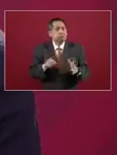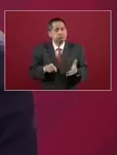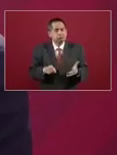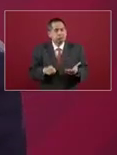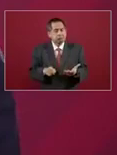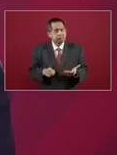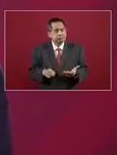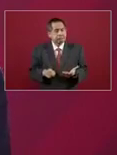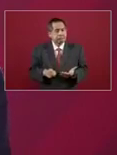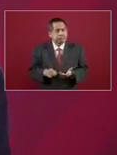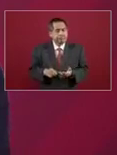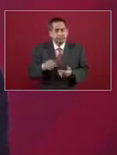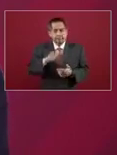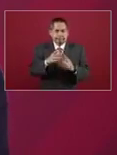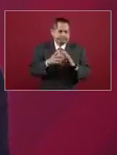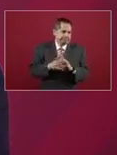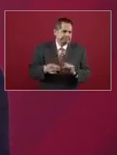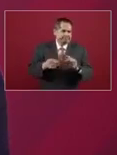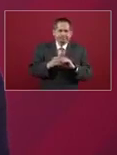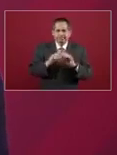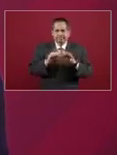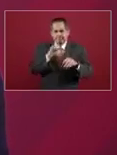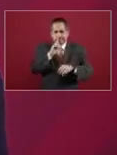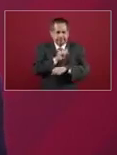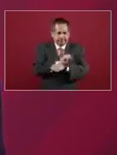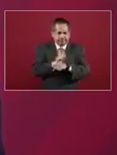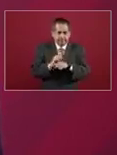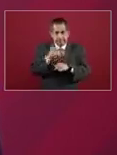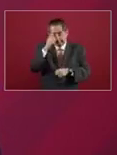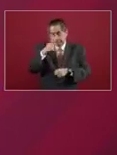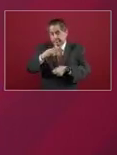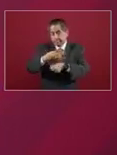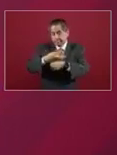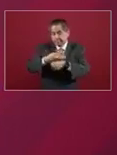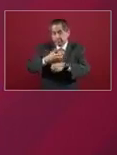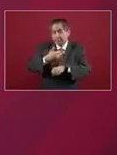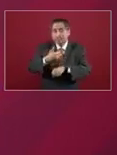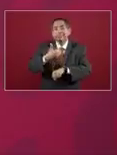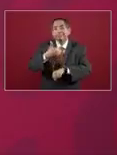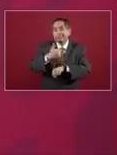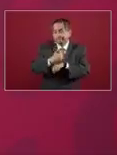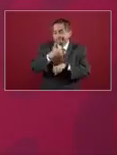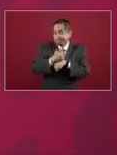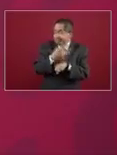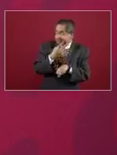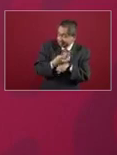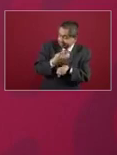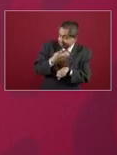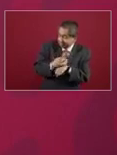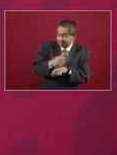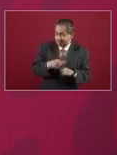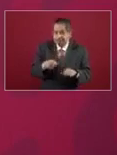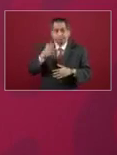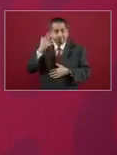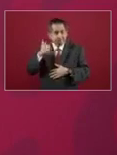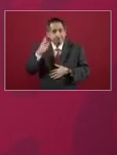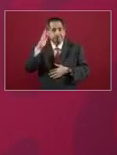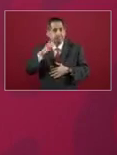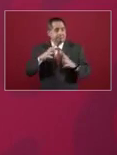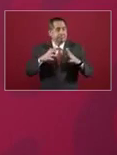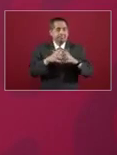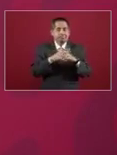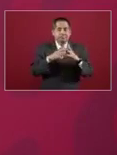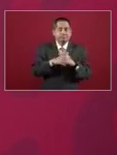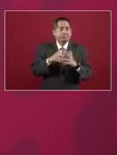Viene explicada de manera sencilla, para cuarto año de primaria, lo que fue la guerra